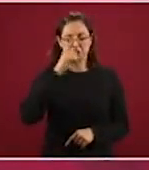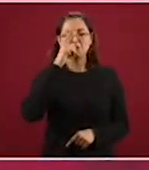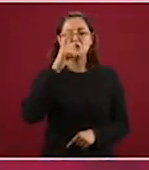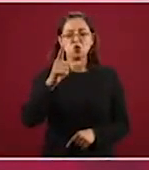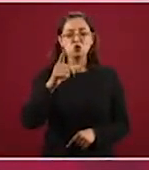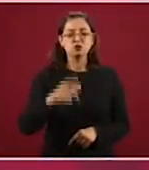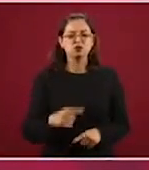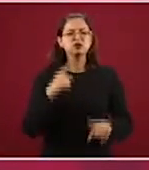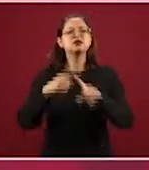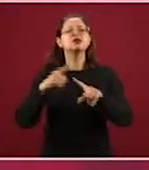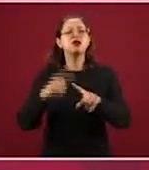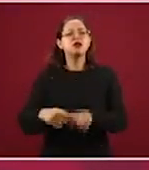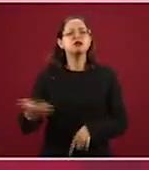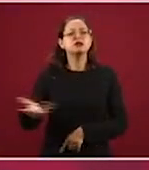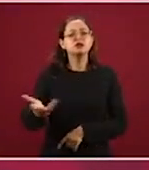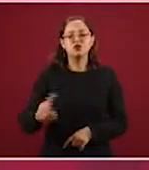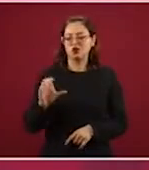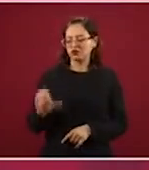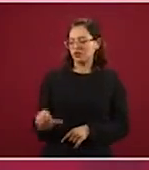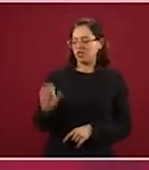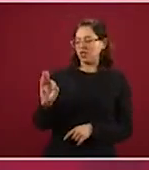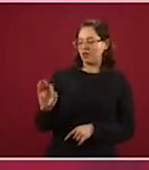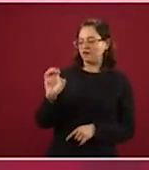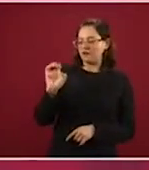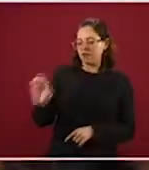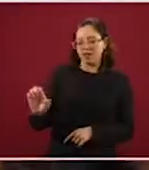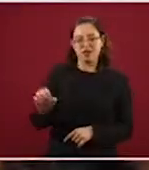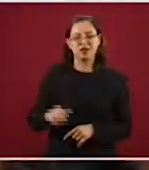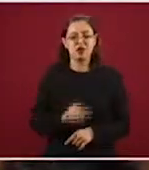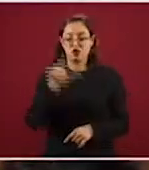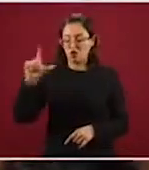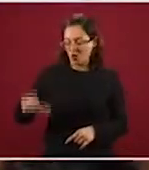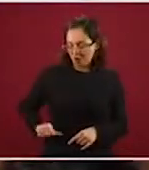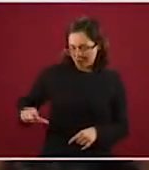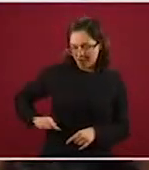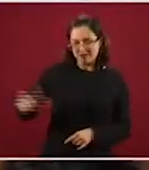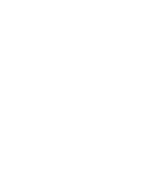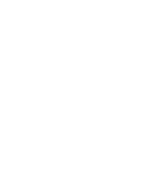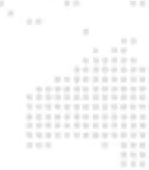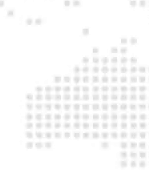por la comisión federal de electricidad por el estado